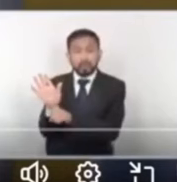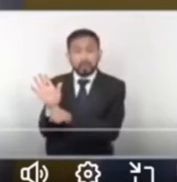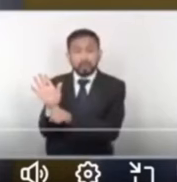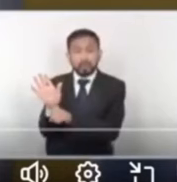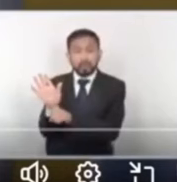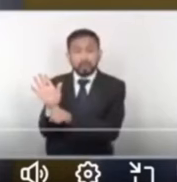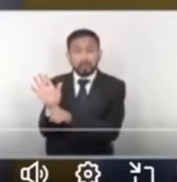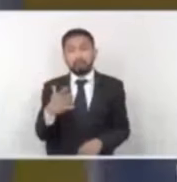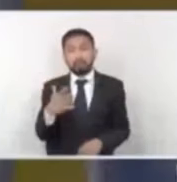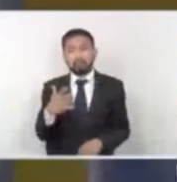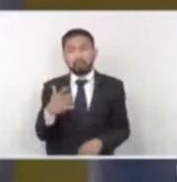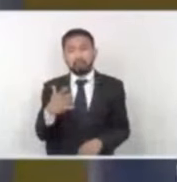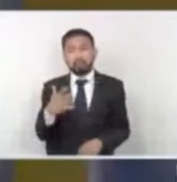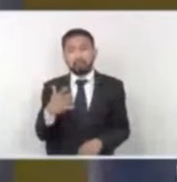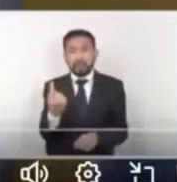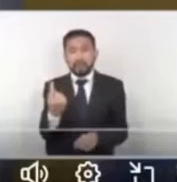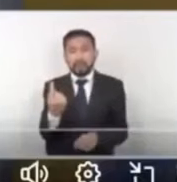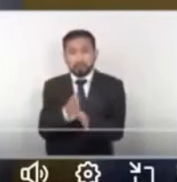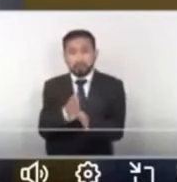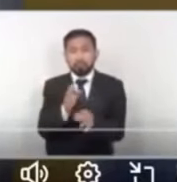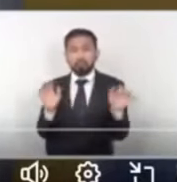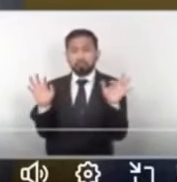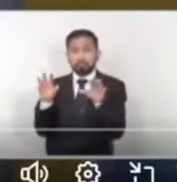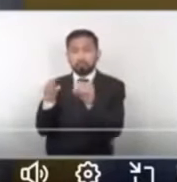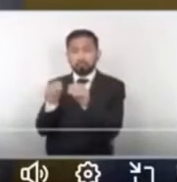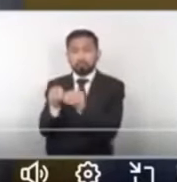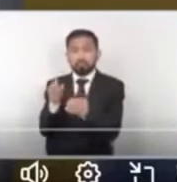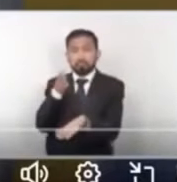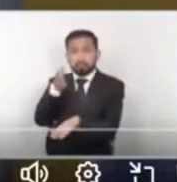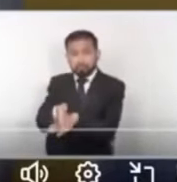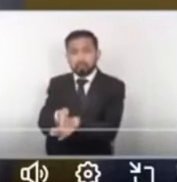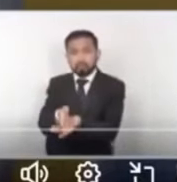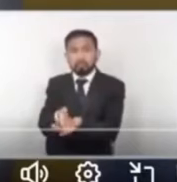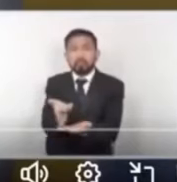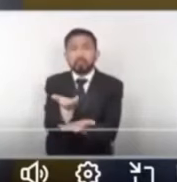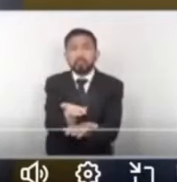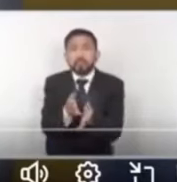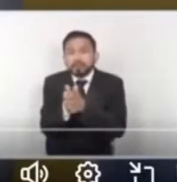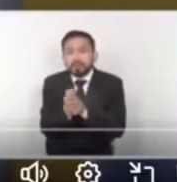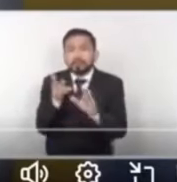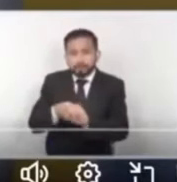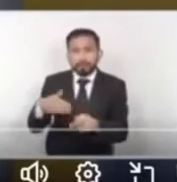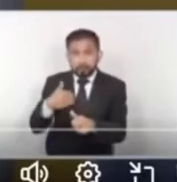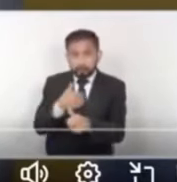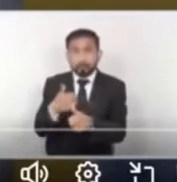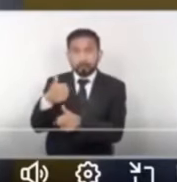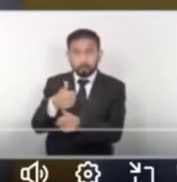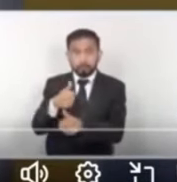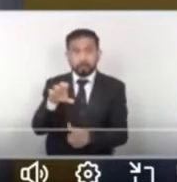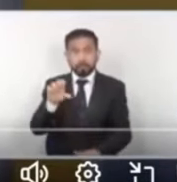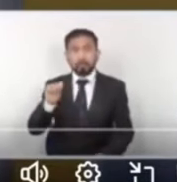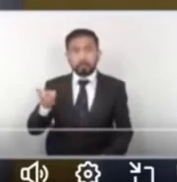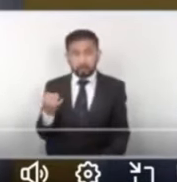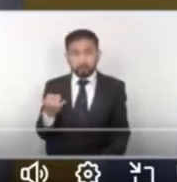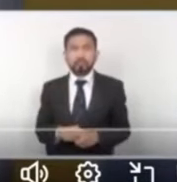70 eh profesionales que se presentaron que presentaron su interés para ser magistrado de la Corte